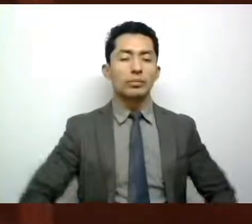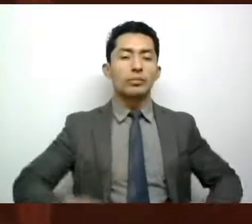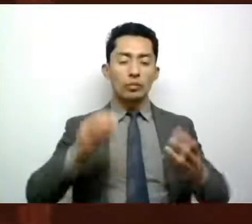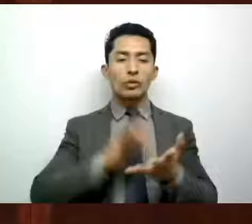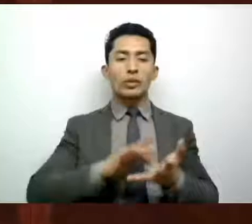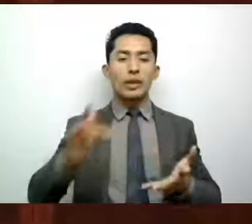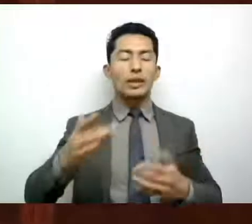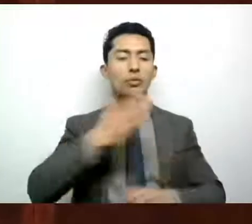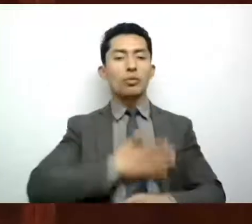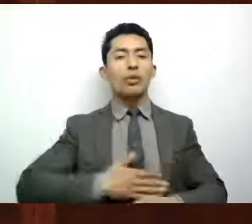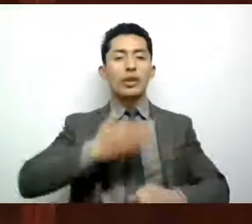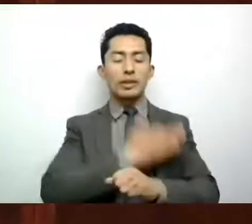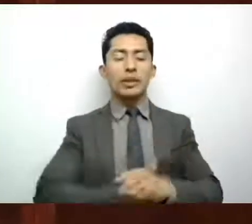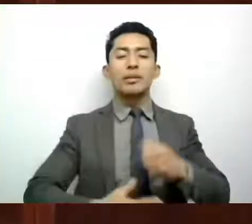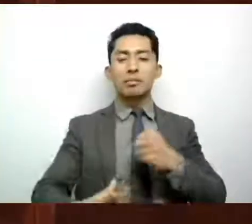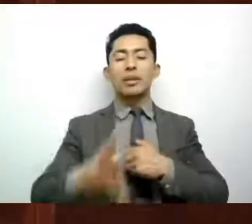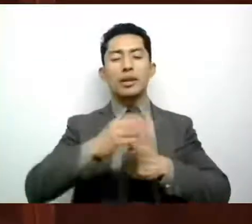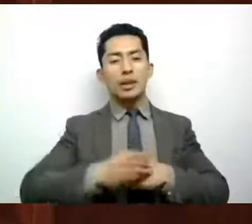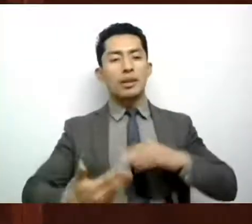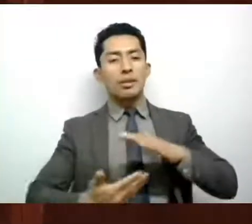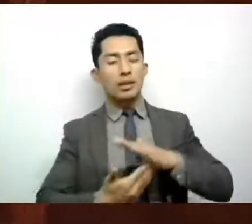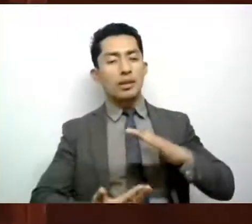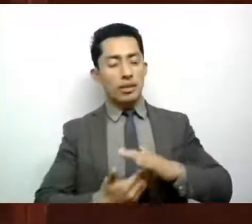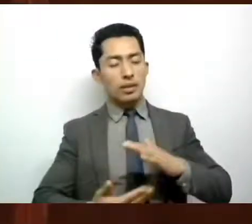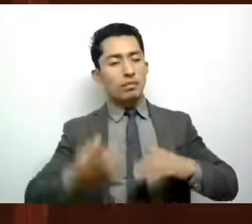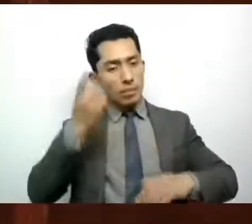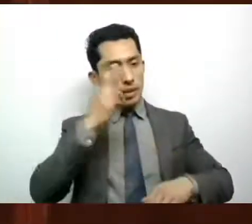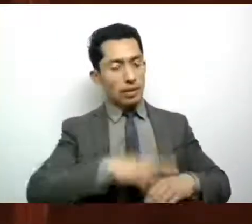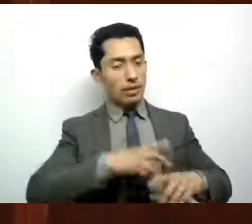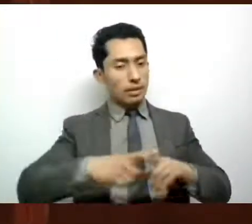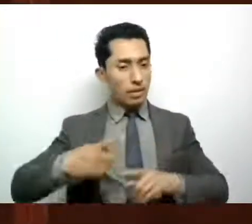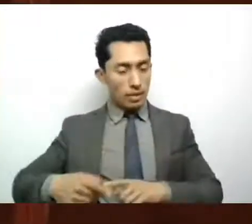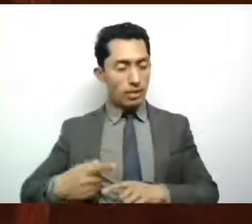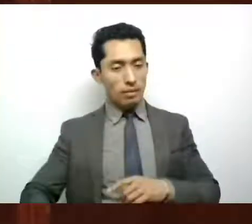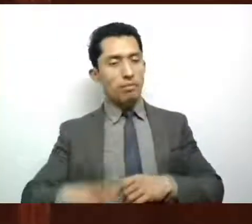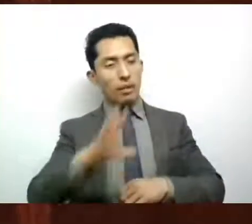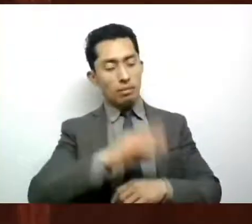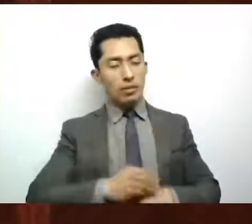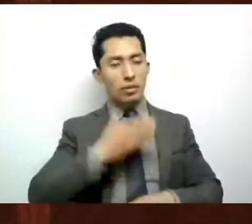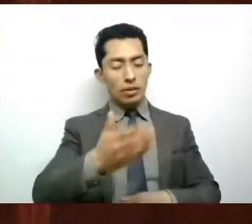Muchas gracias, muy buenas tardes. Con la venia de la presidencia de la mesa directiva,